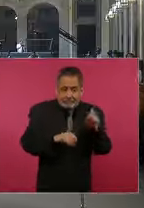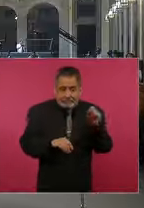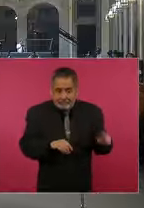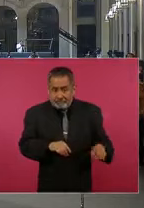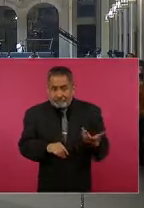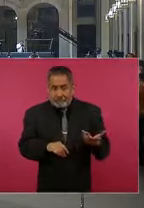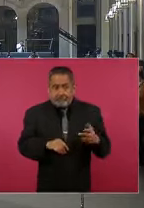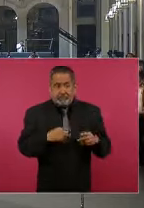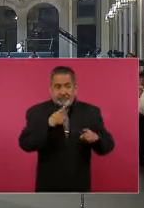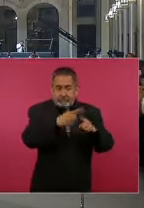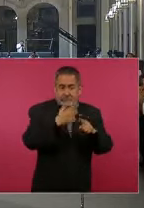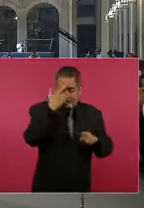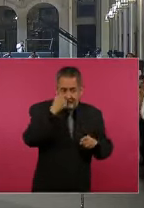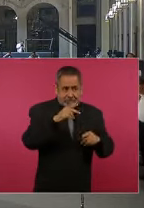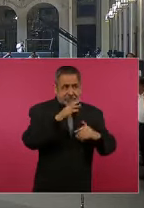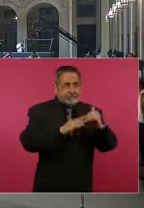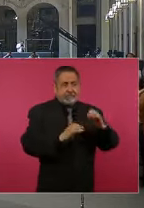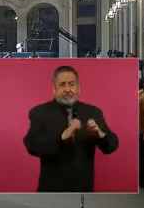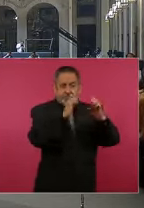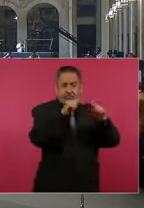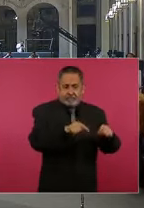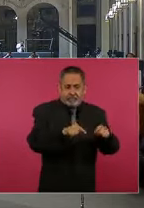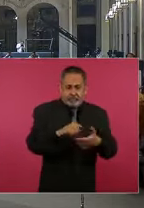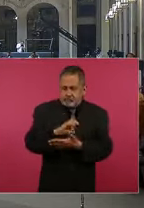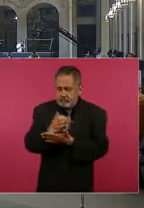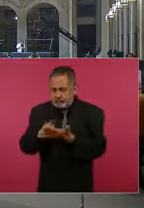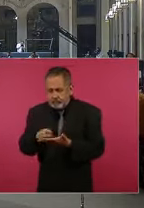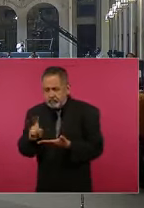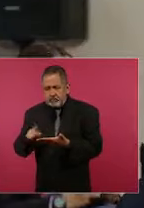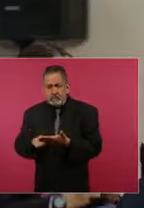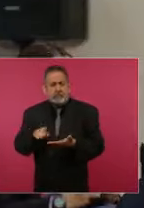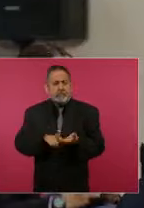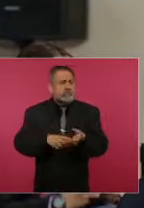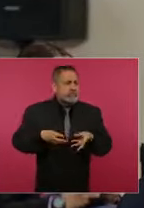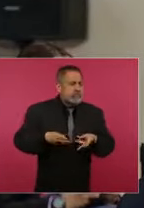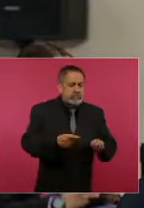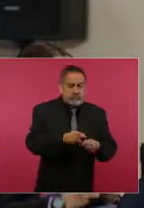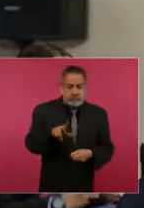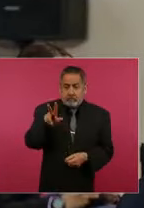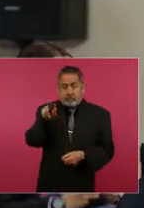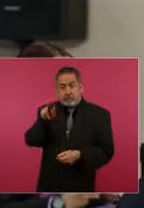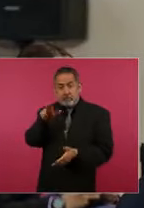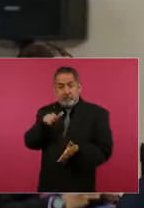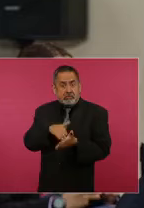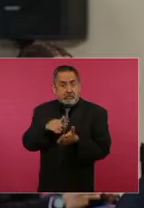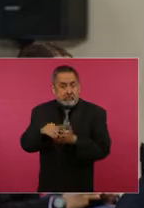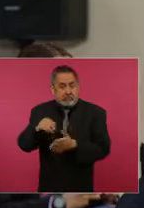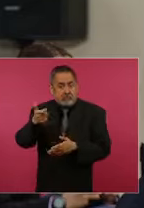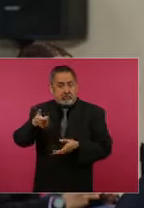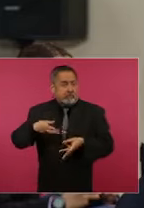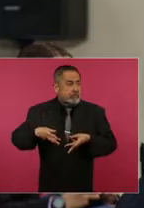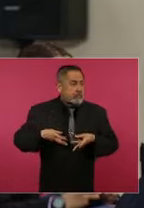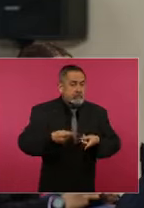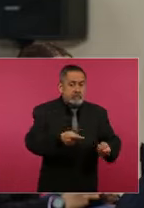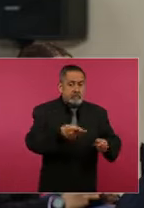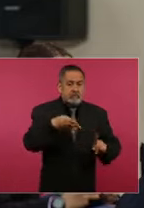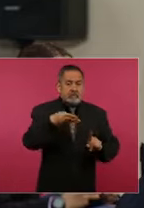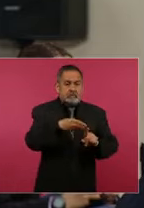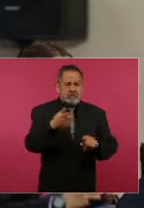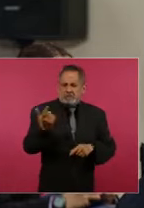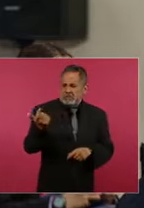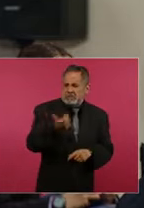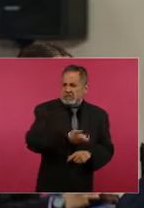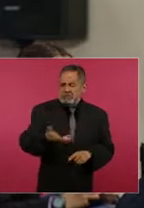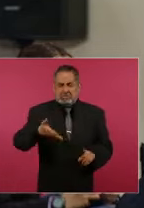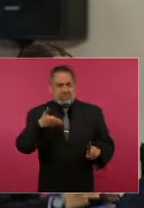inmobiliario, pero no está preso por este contrato, que es por más de 80 millones de pesos a sobrecosto,